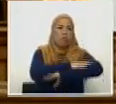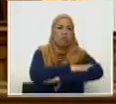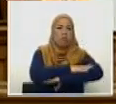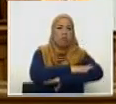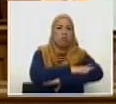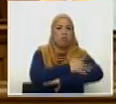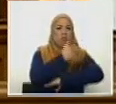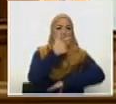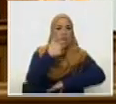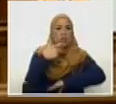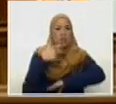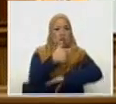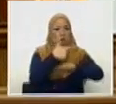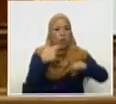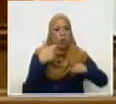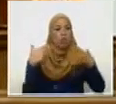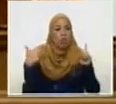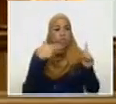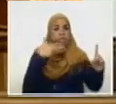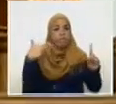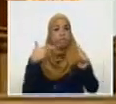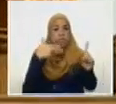Es un gobierno asesino.